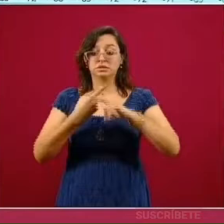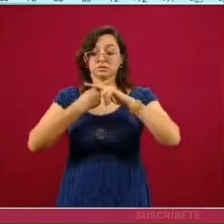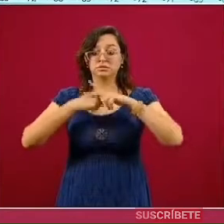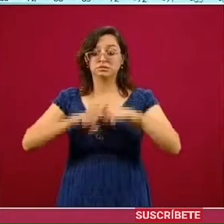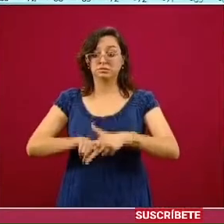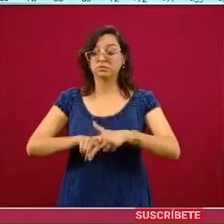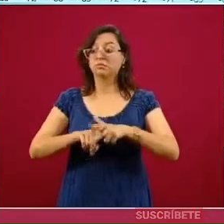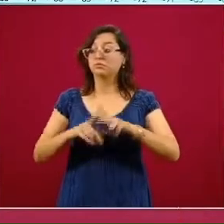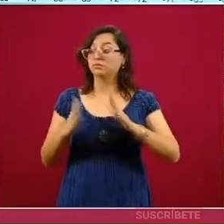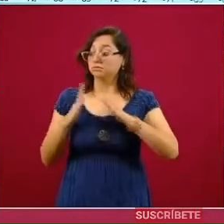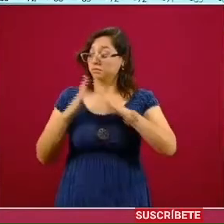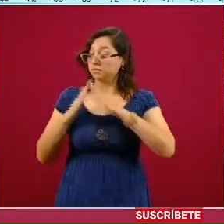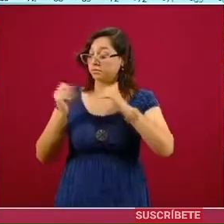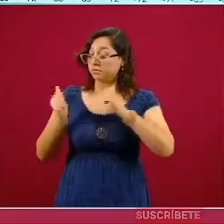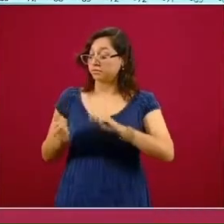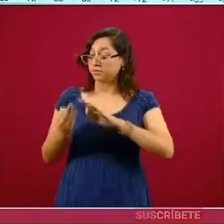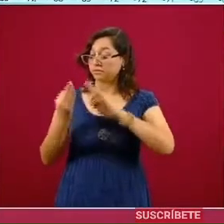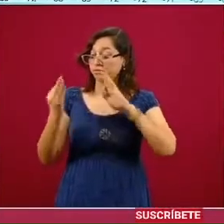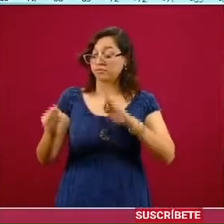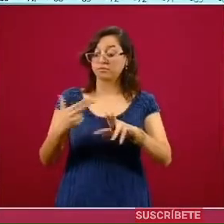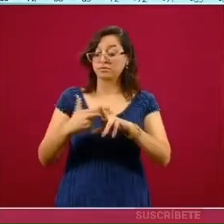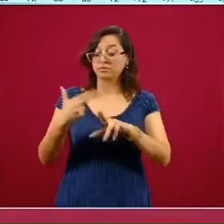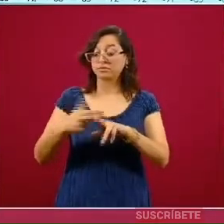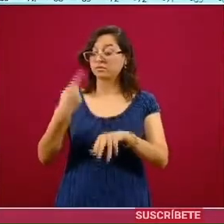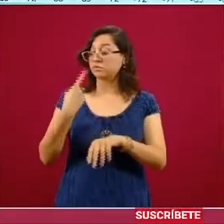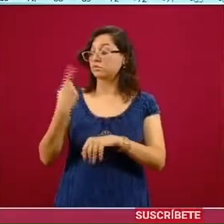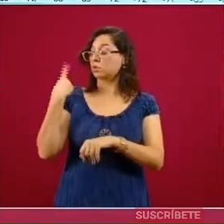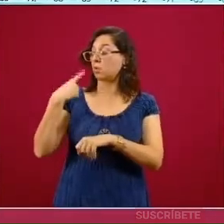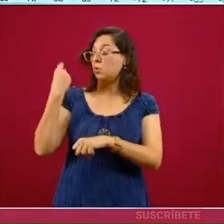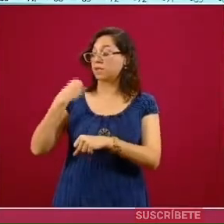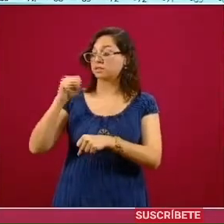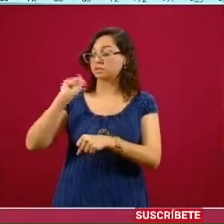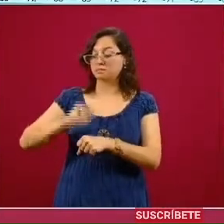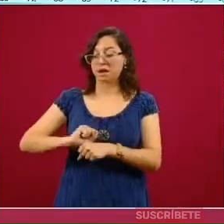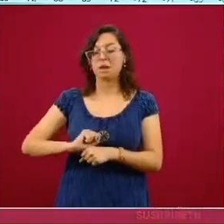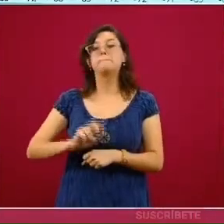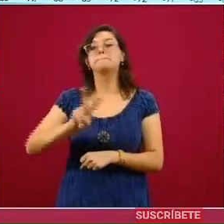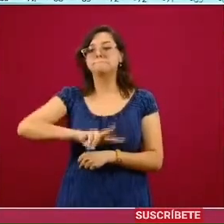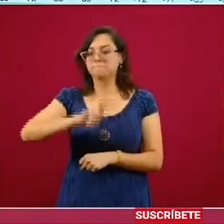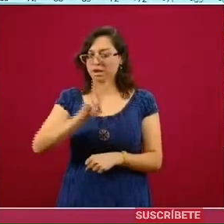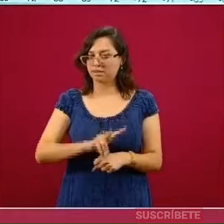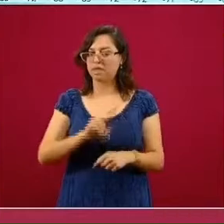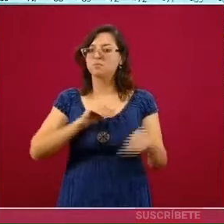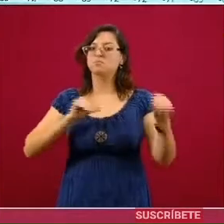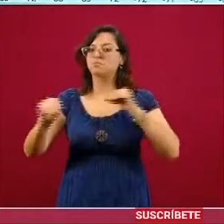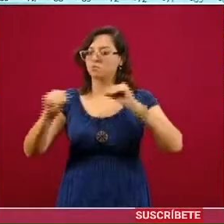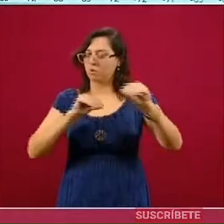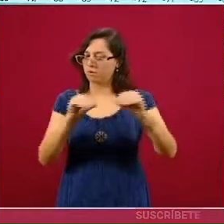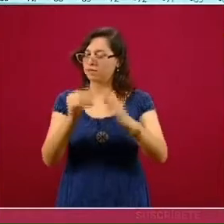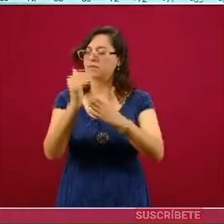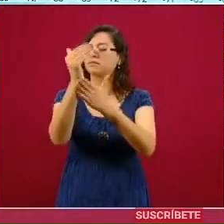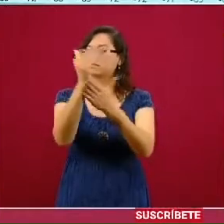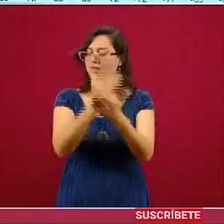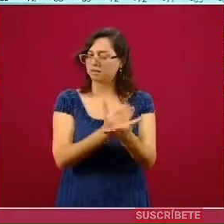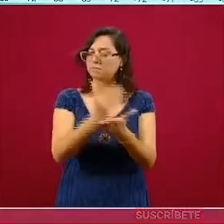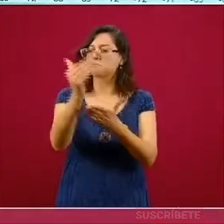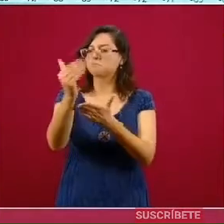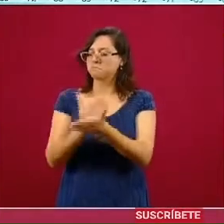Jornada Nacional de Sana Distancia y hasta la semana pasada, realmente mantuvieron un nivel de